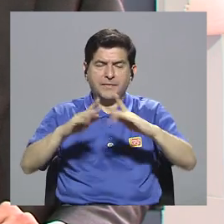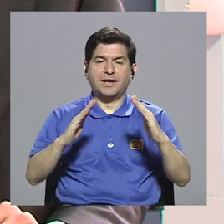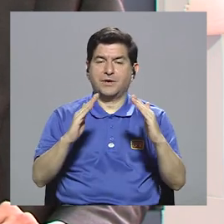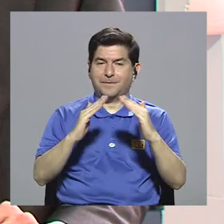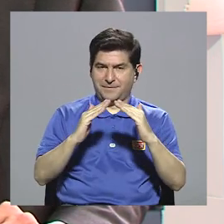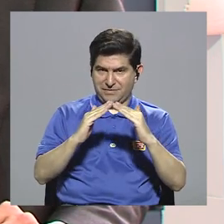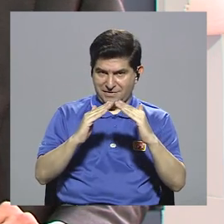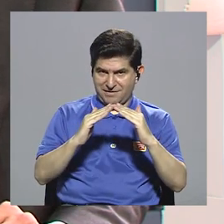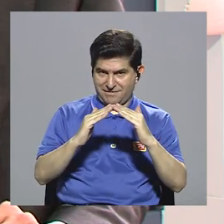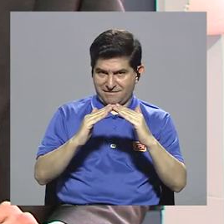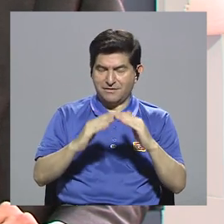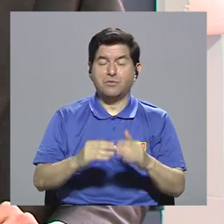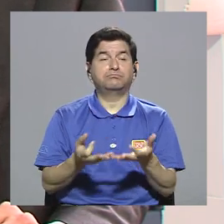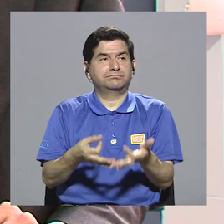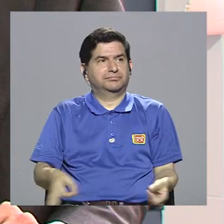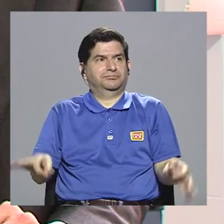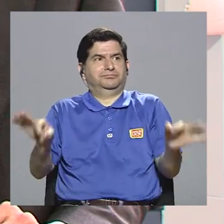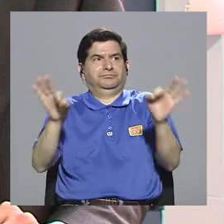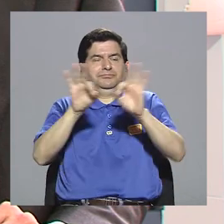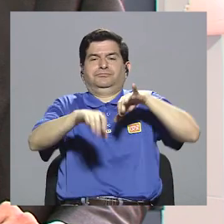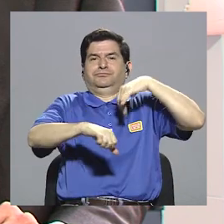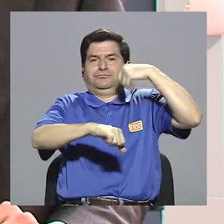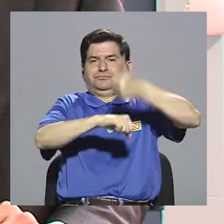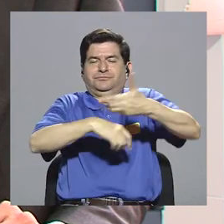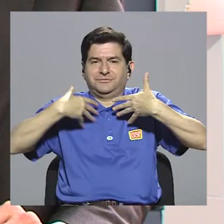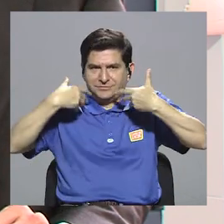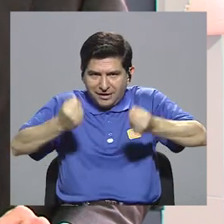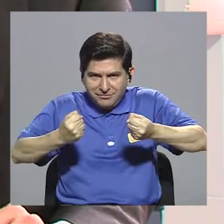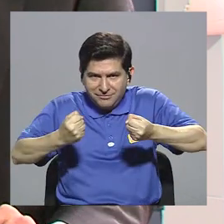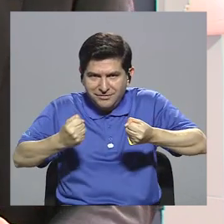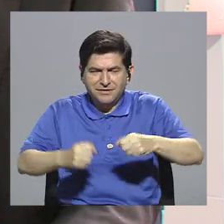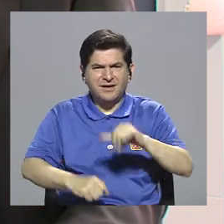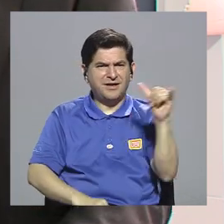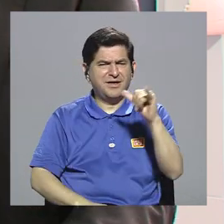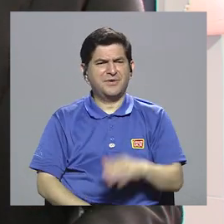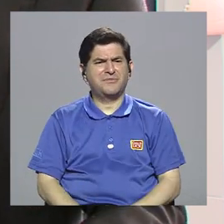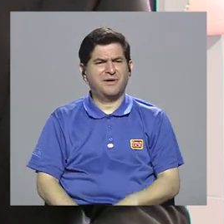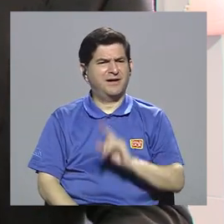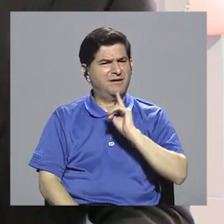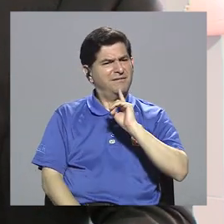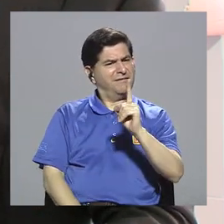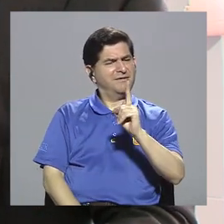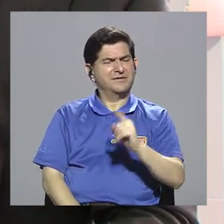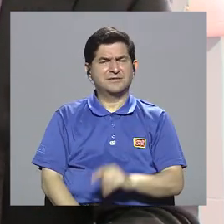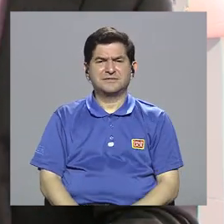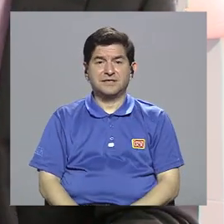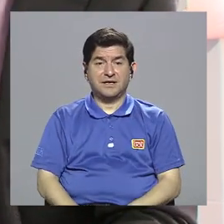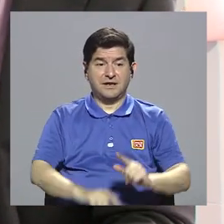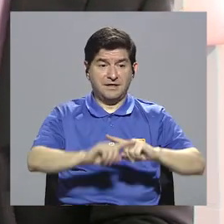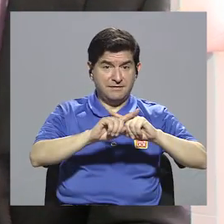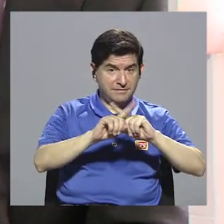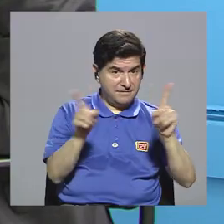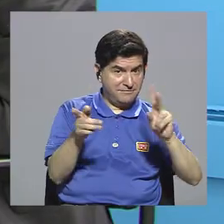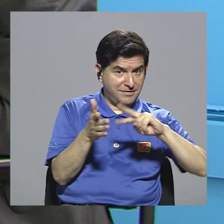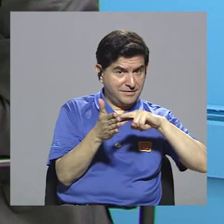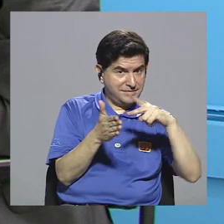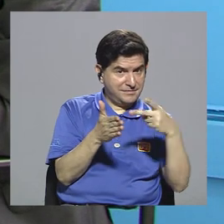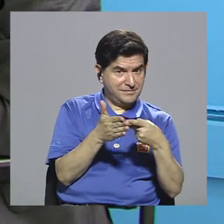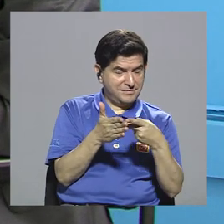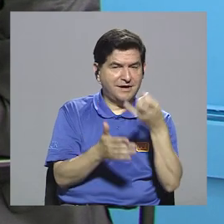vive es clave para determinar la salud y también es importante señalar que hay una diferencia entre